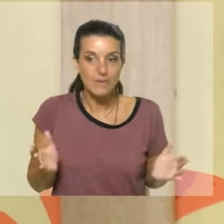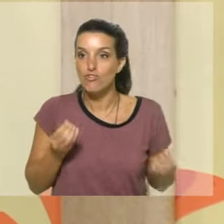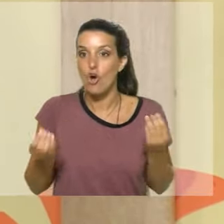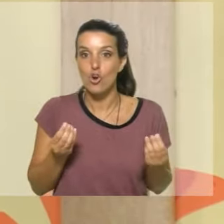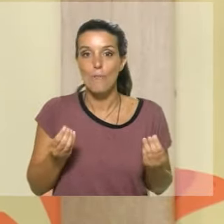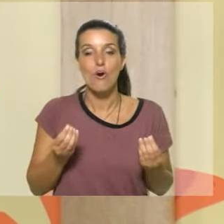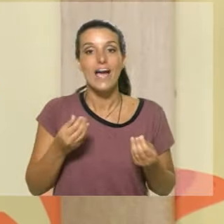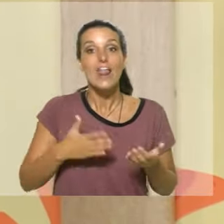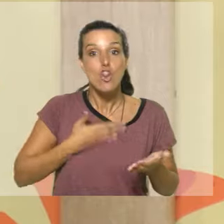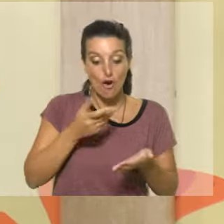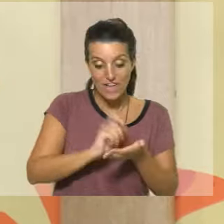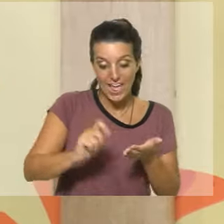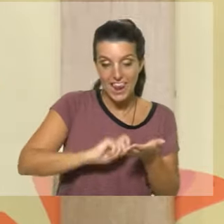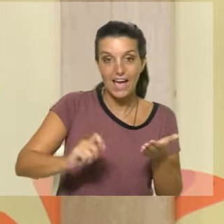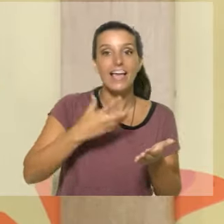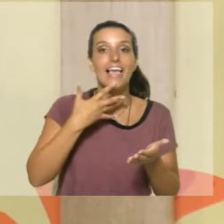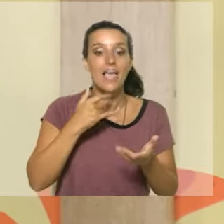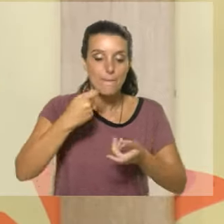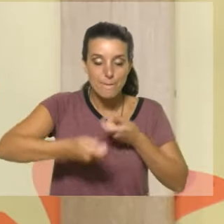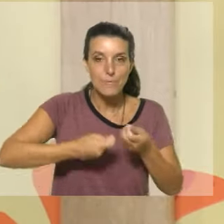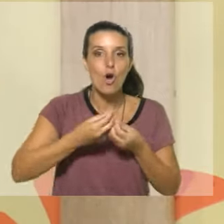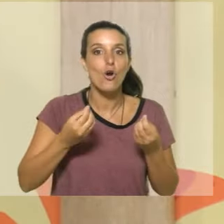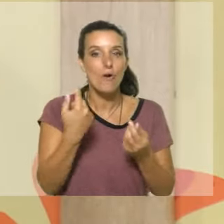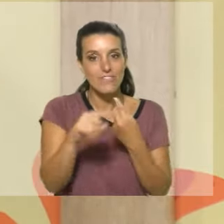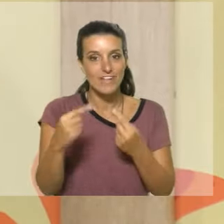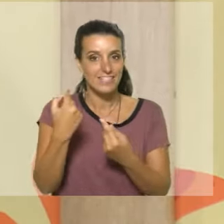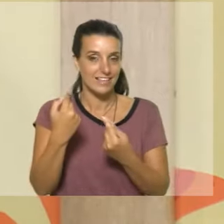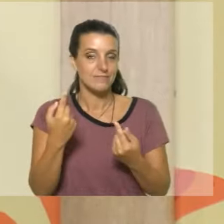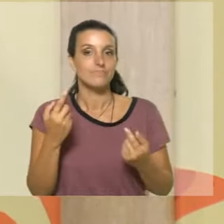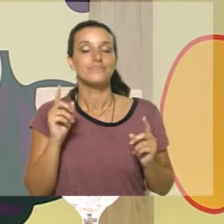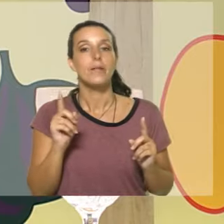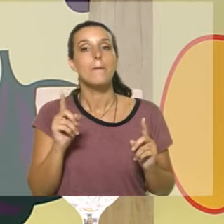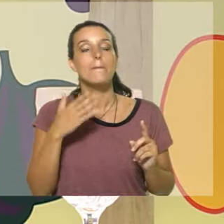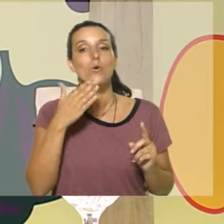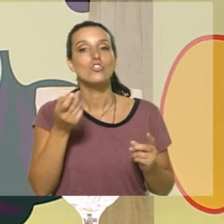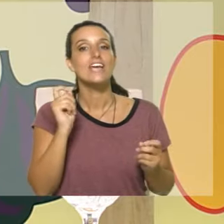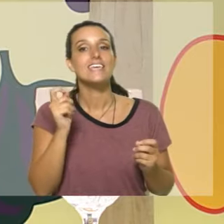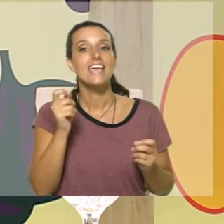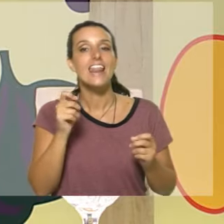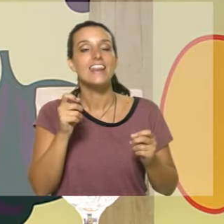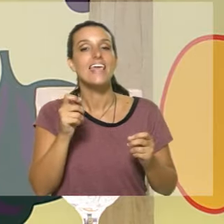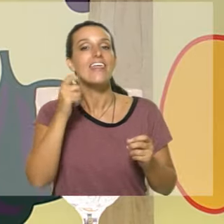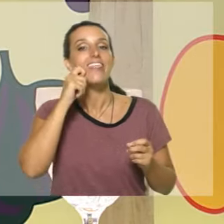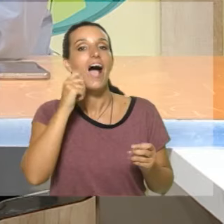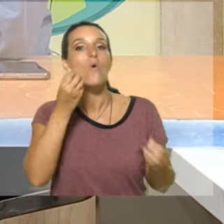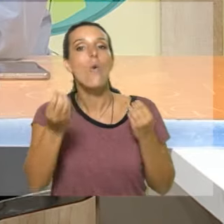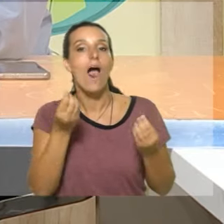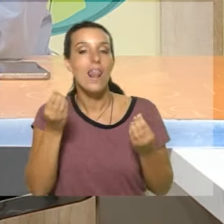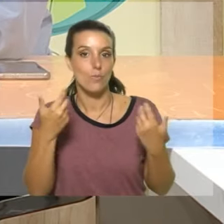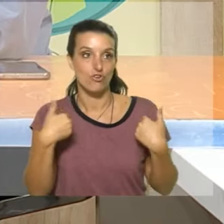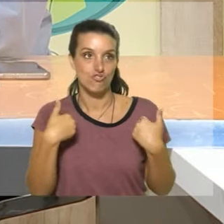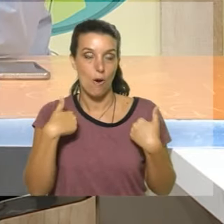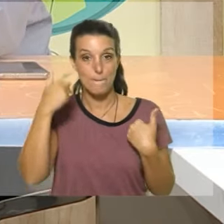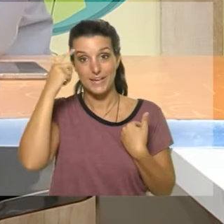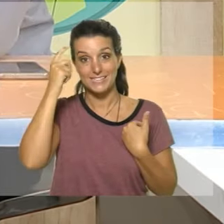la novela están los ejemplos de cómo aplicar diferentes cosas para quién estaría dirigido A qué edades eh Yo lo